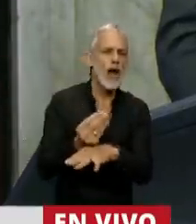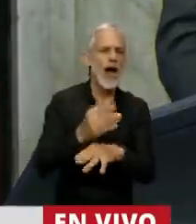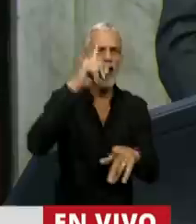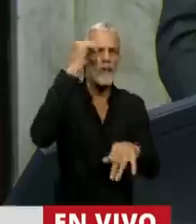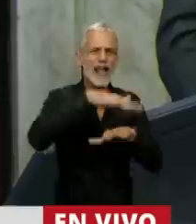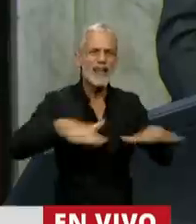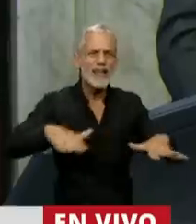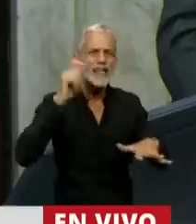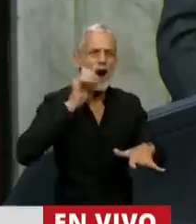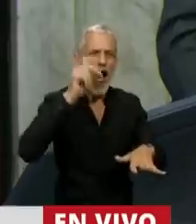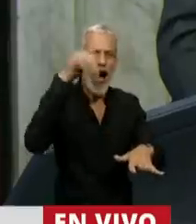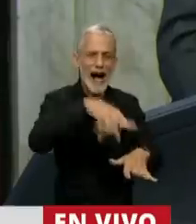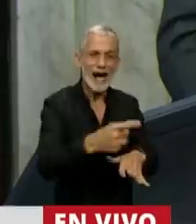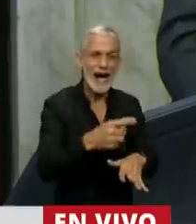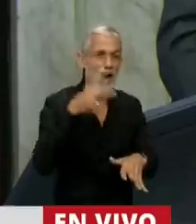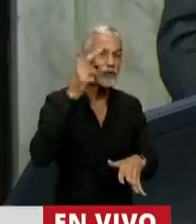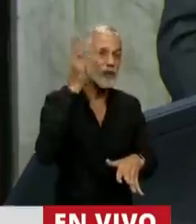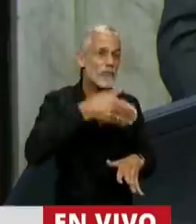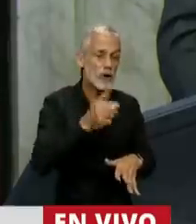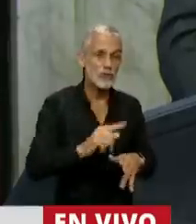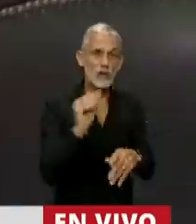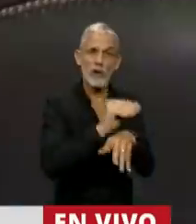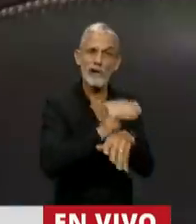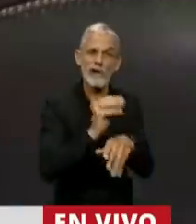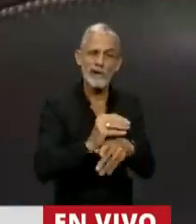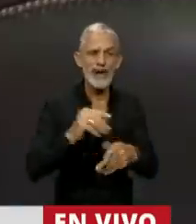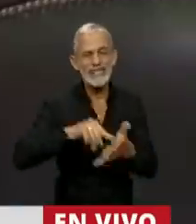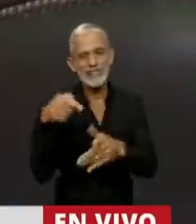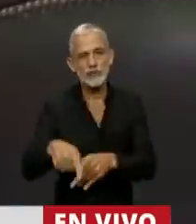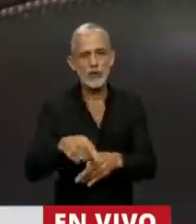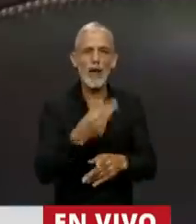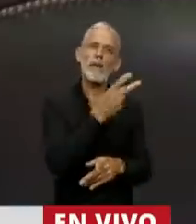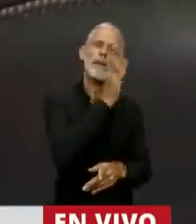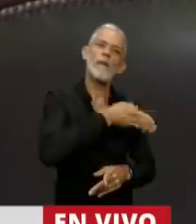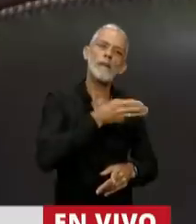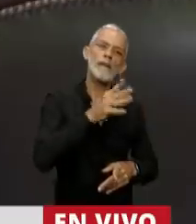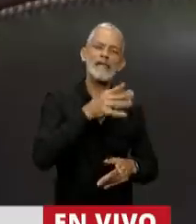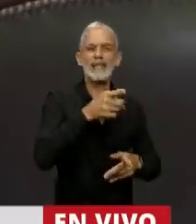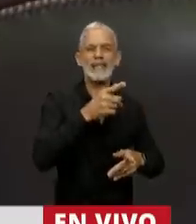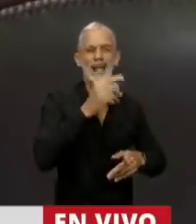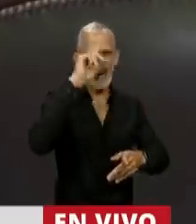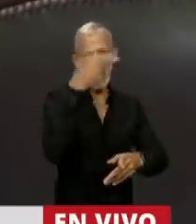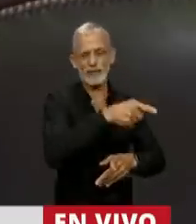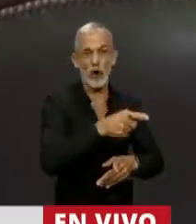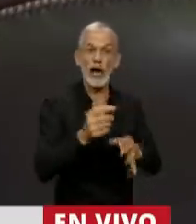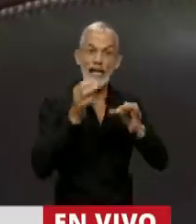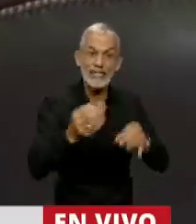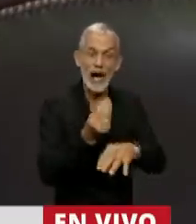Garrahan, 50% fue sostenido por la ciudad y 50% sostenido por la nación. ¿Qué hicieron apenas llegaron al